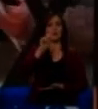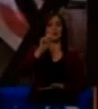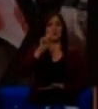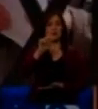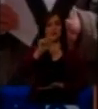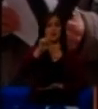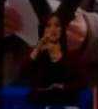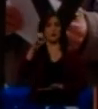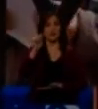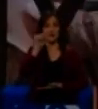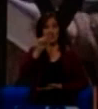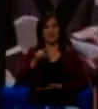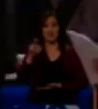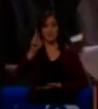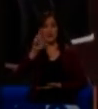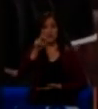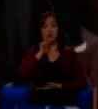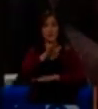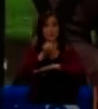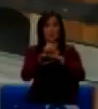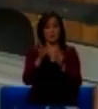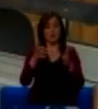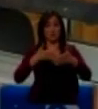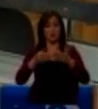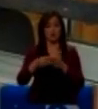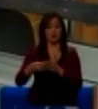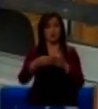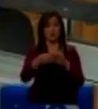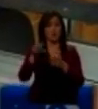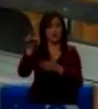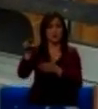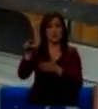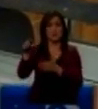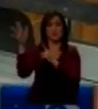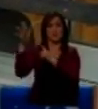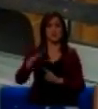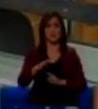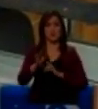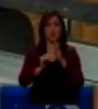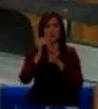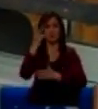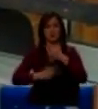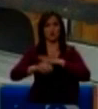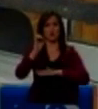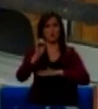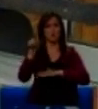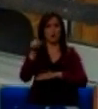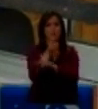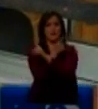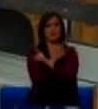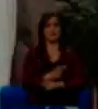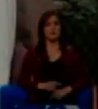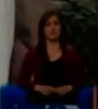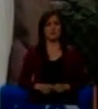cámaras que la directora del departamento de orientación del plantel ha incurrido en actos de discriminación contra su hijo tan solo porque tiene